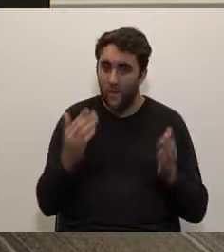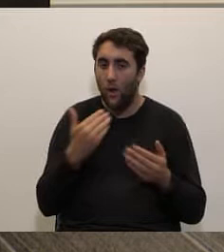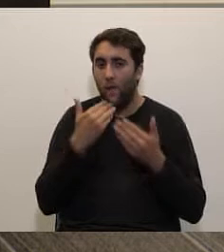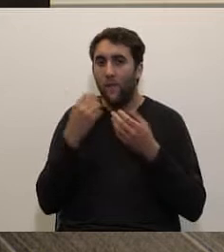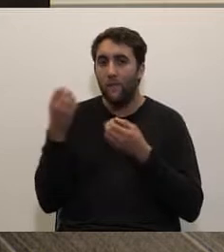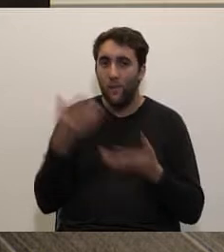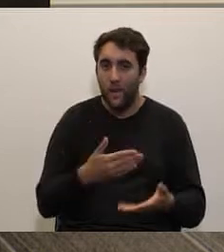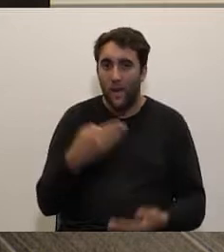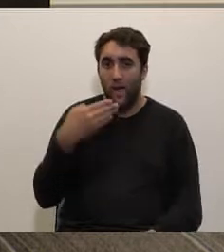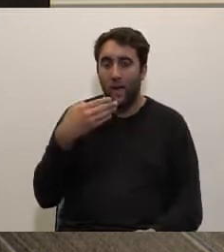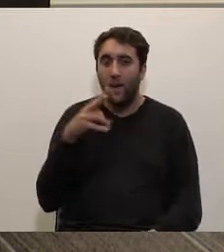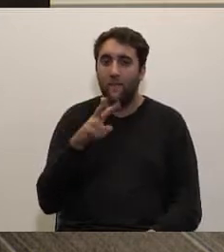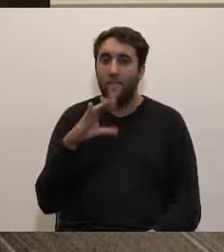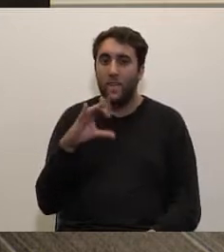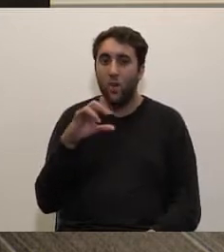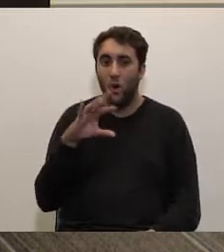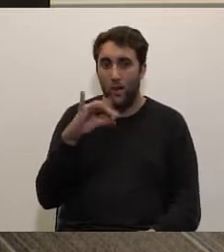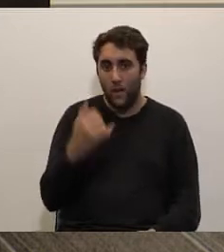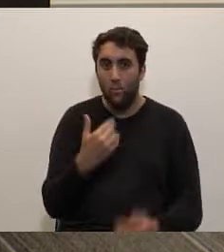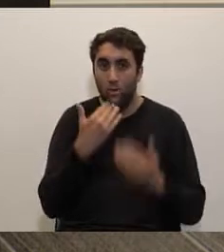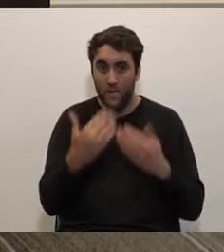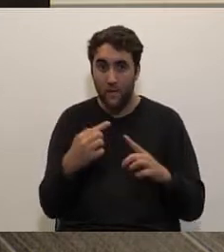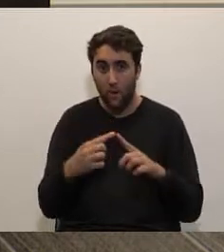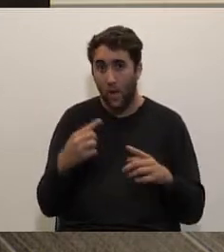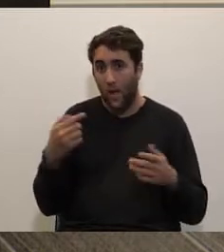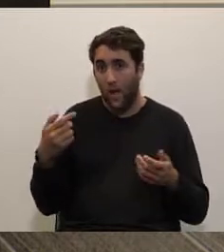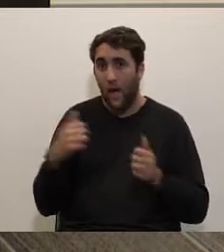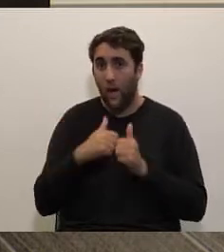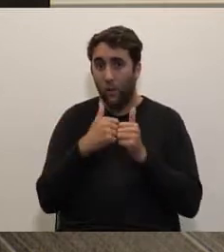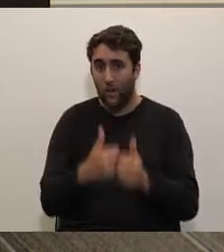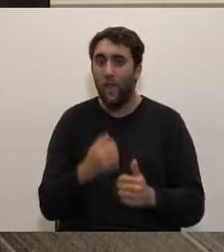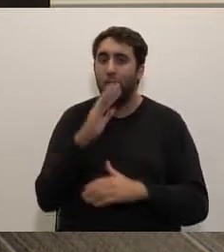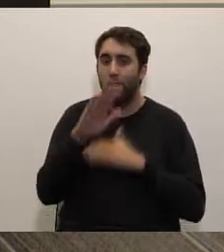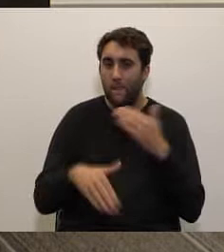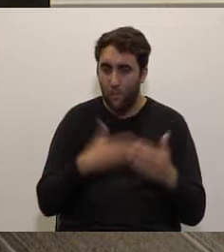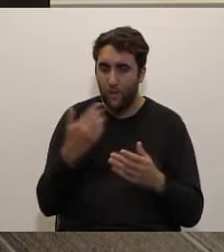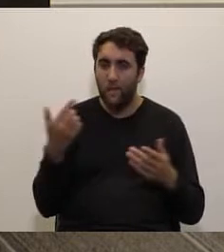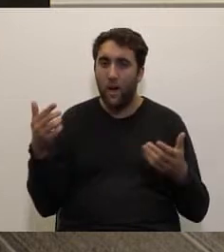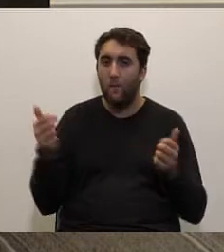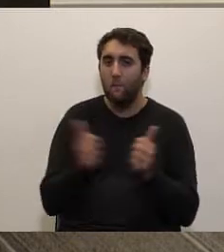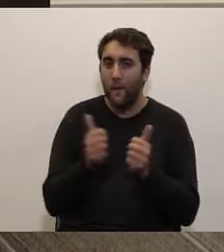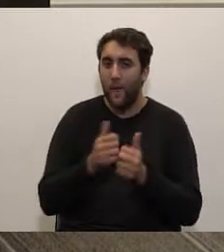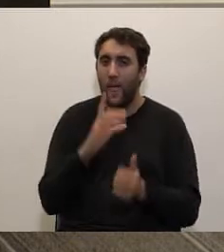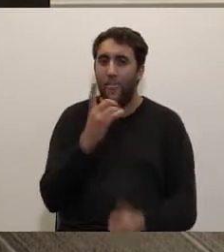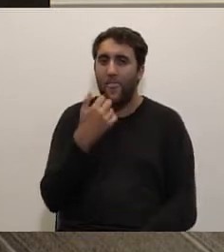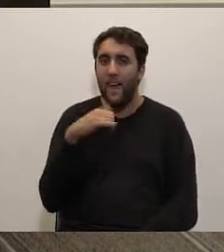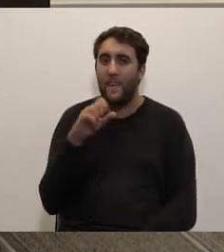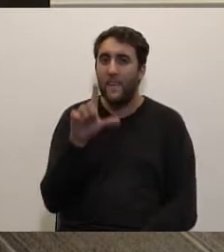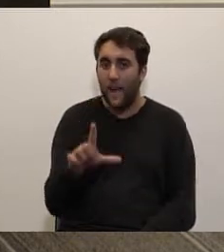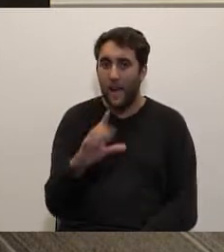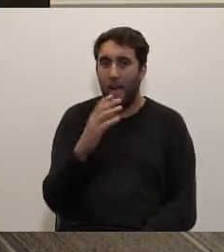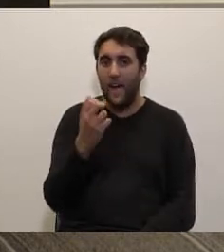Bienvenida, Victoria, gracias. Muchas gracias por acompañarnos. Y bueno, se van a sumar después Daniel